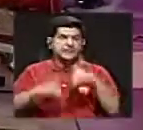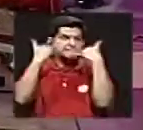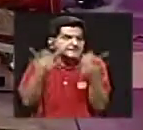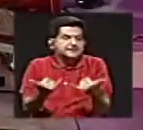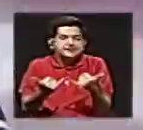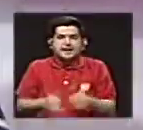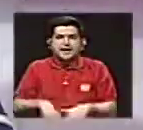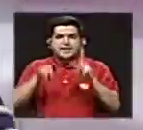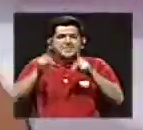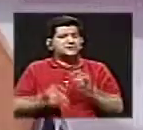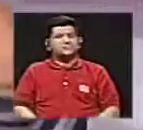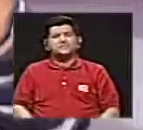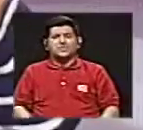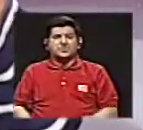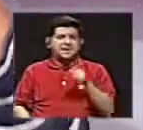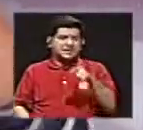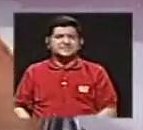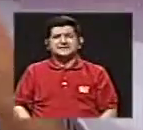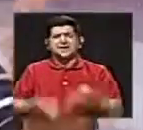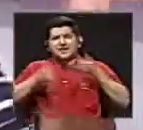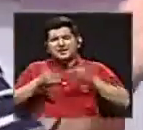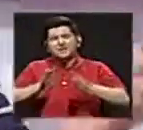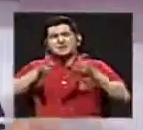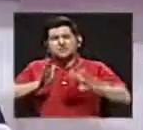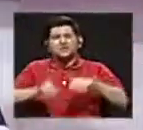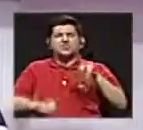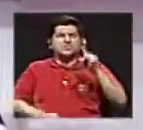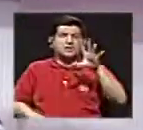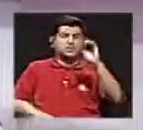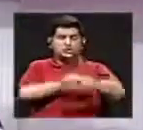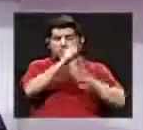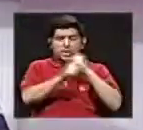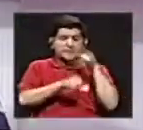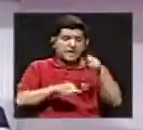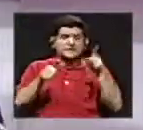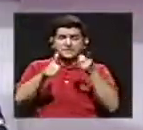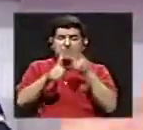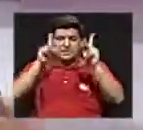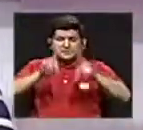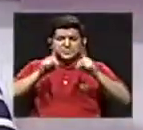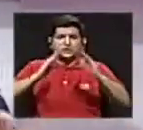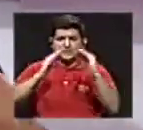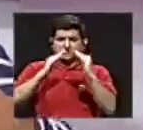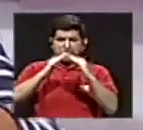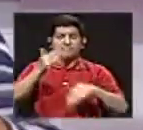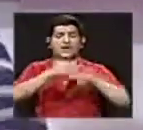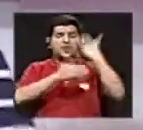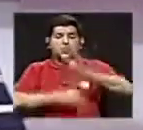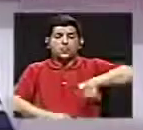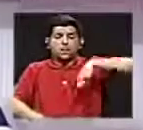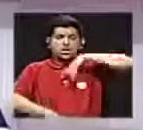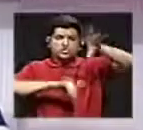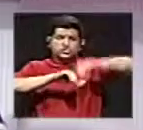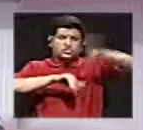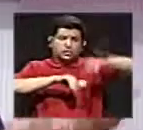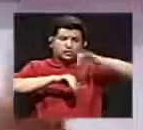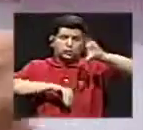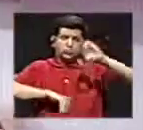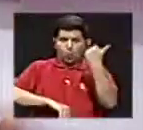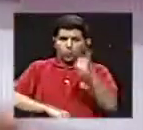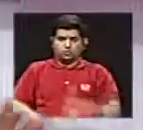son descendientes desde hace 150 años, llegó gente ahí a vivir, y posteriormente nos fuimos agregando